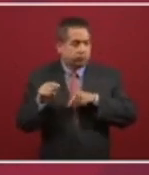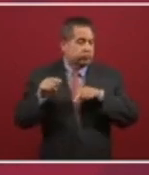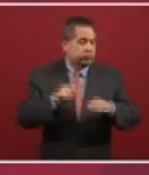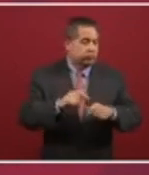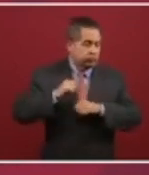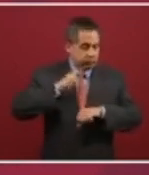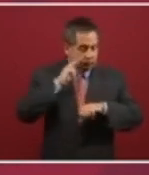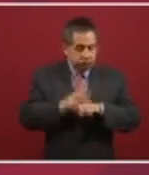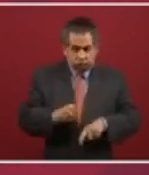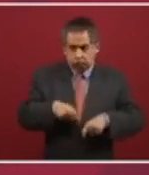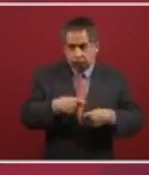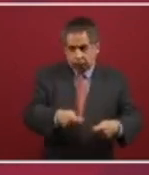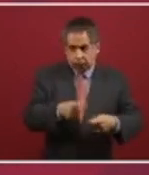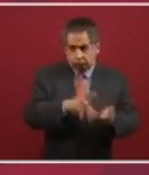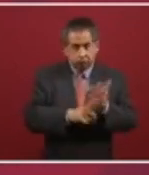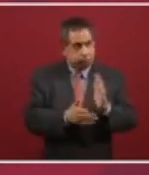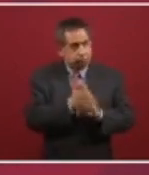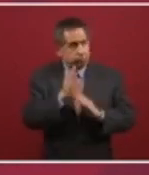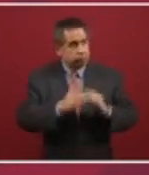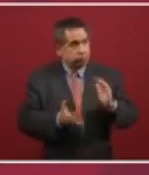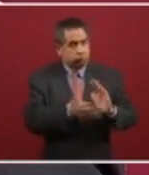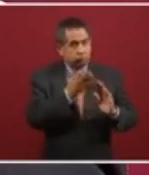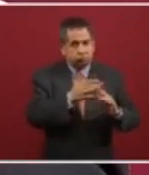de las obras